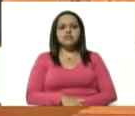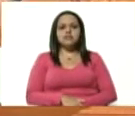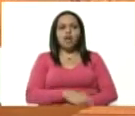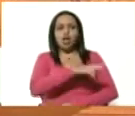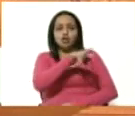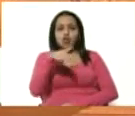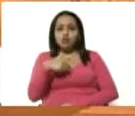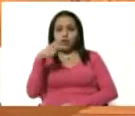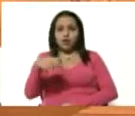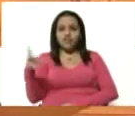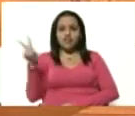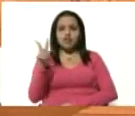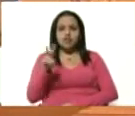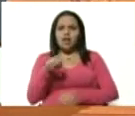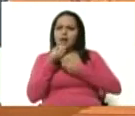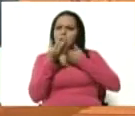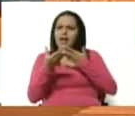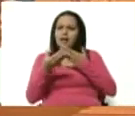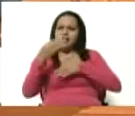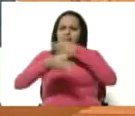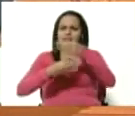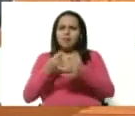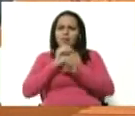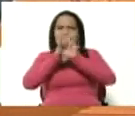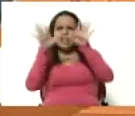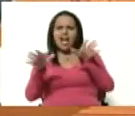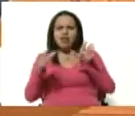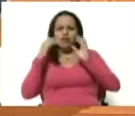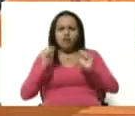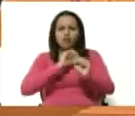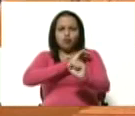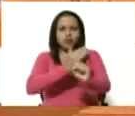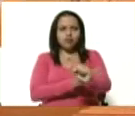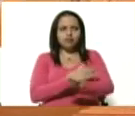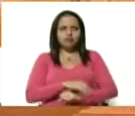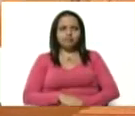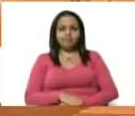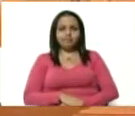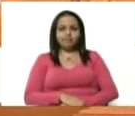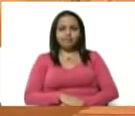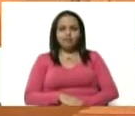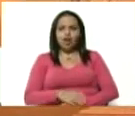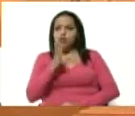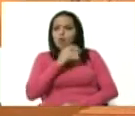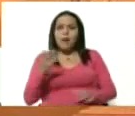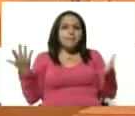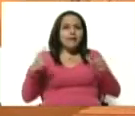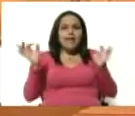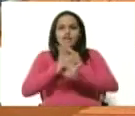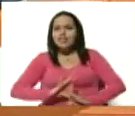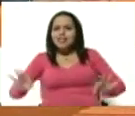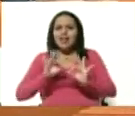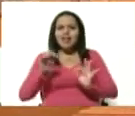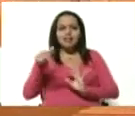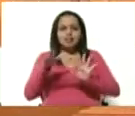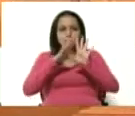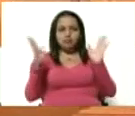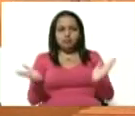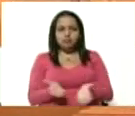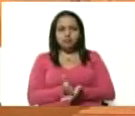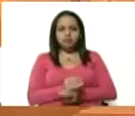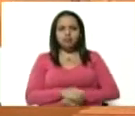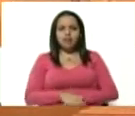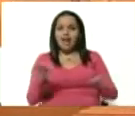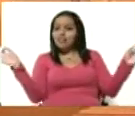Nosotros de Venezuela hablamos claro, hablamos duro. Claro que le hablamos duro a la Unión Europea. No le tenemos miedo a nadie en este mundo.